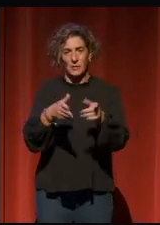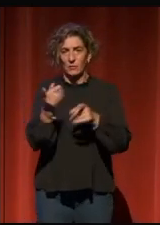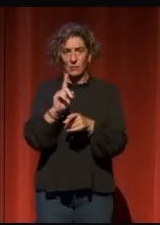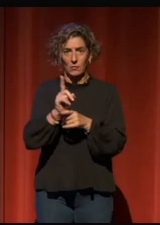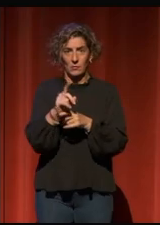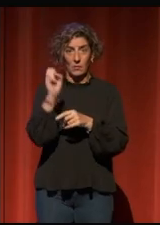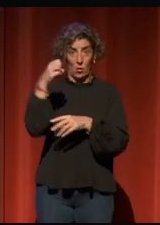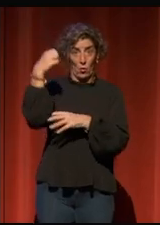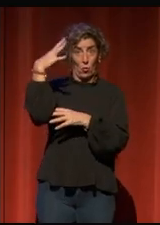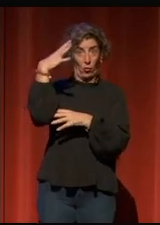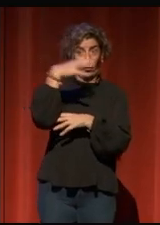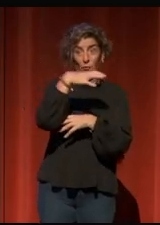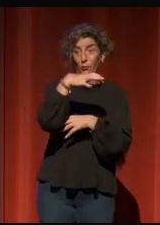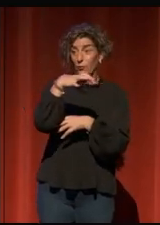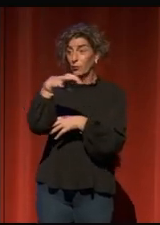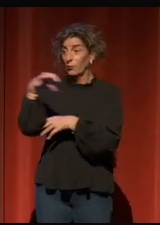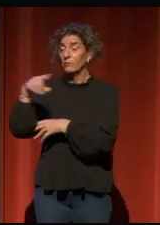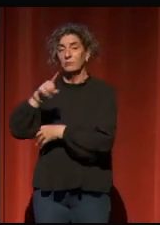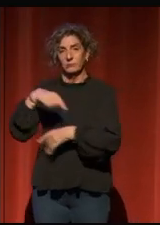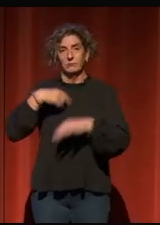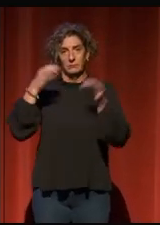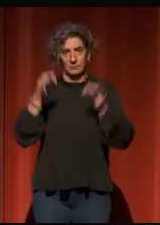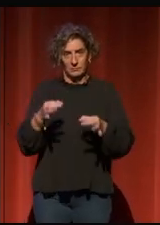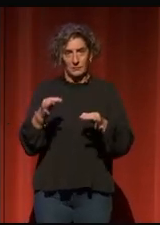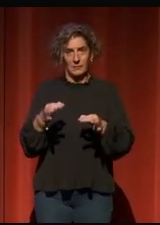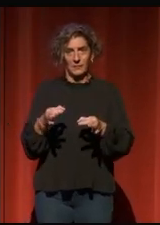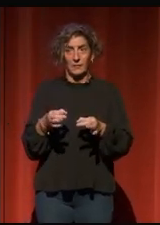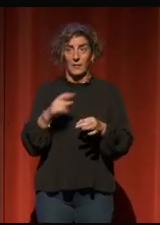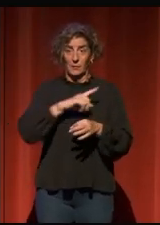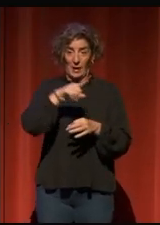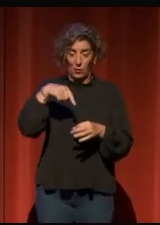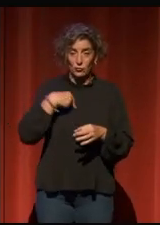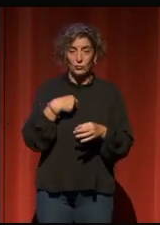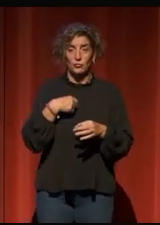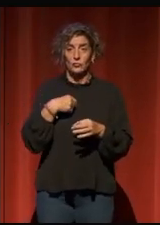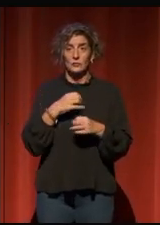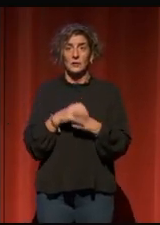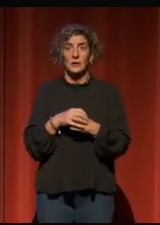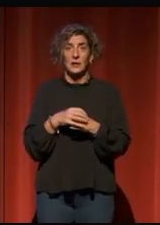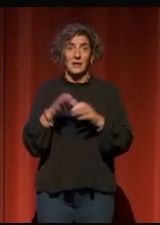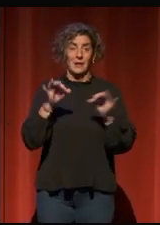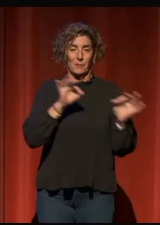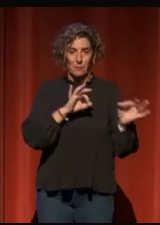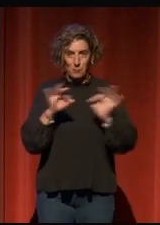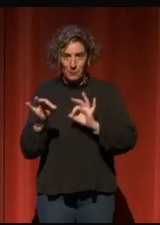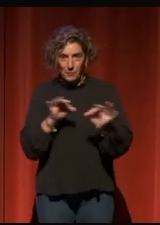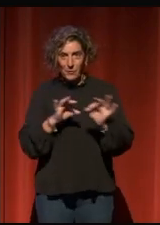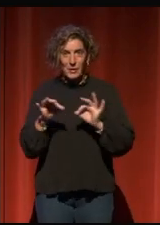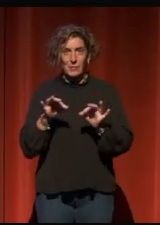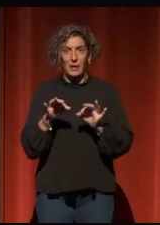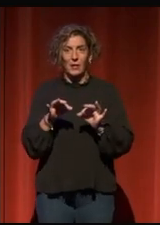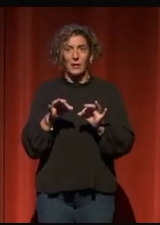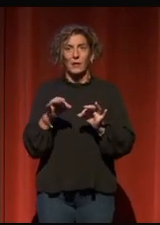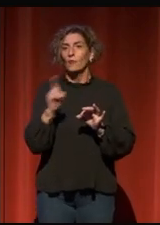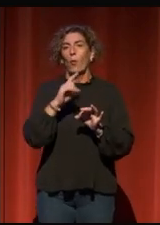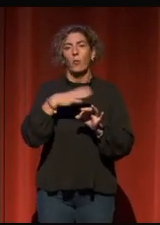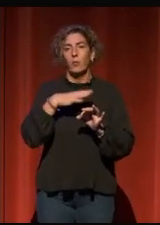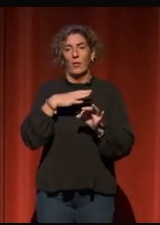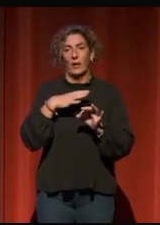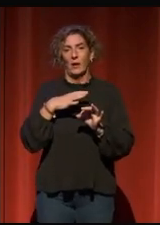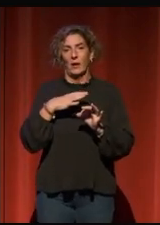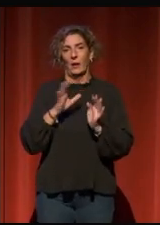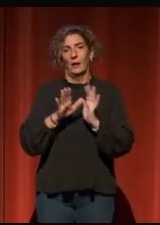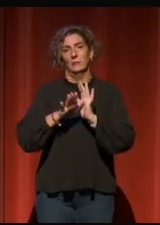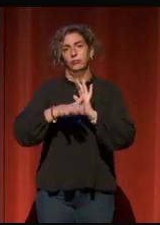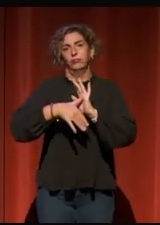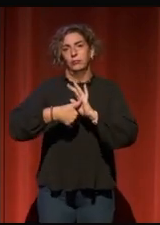eso somos. Lo facultado para las pequeñas tareas, arreglos, reparaciones que no pueden hacerse a oscuras. Los árboles